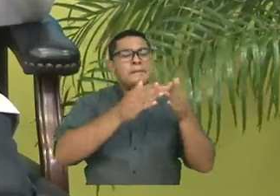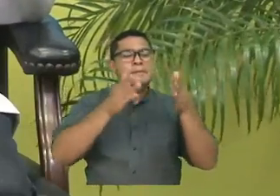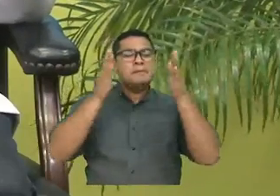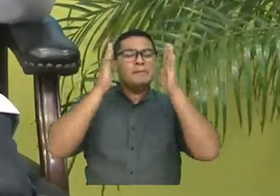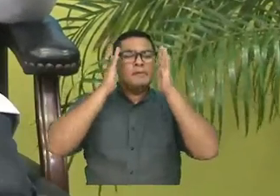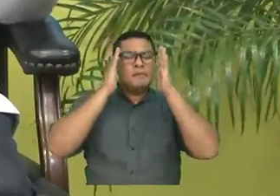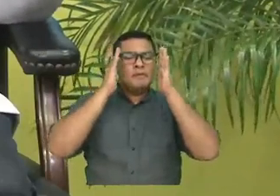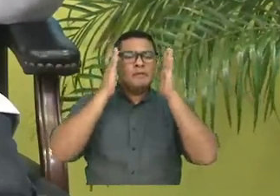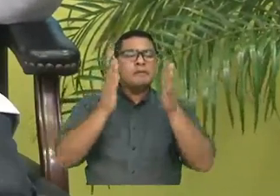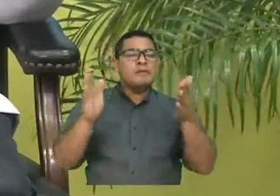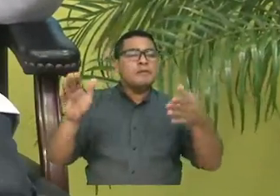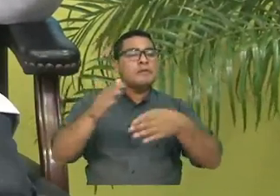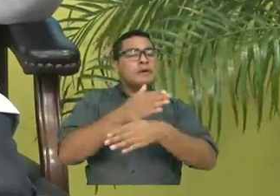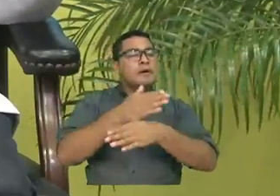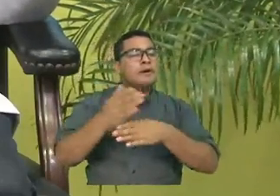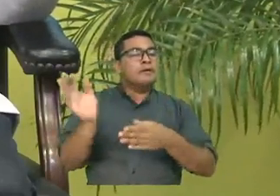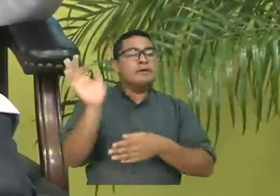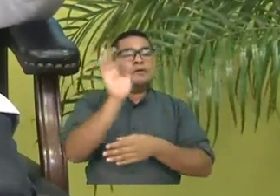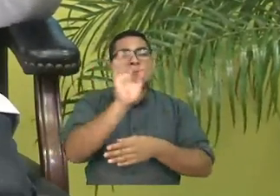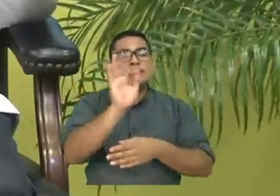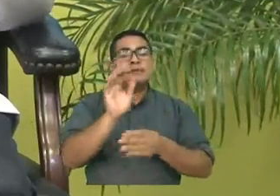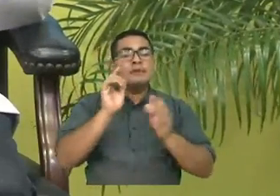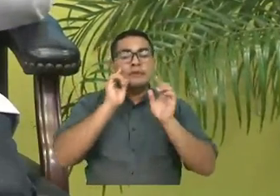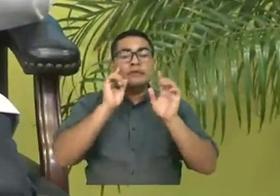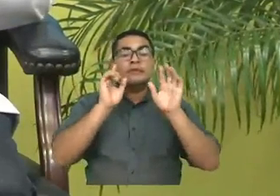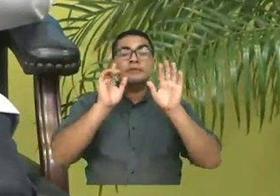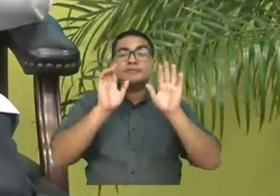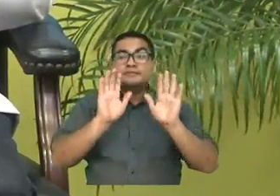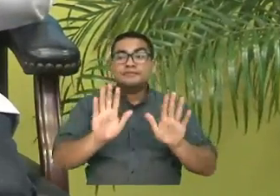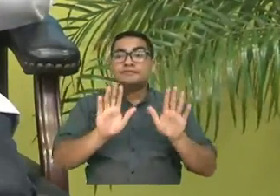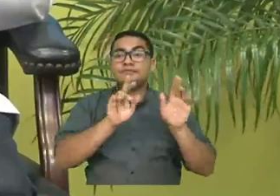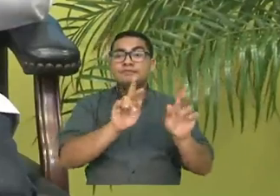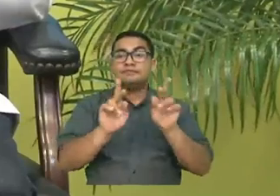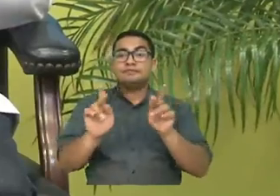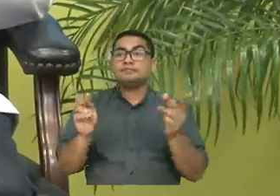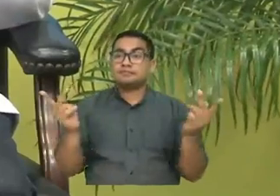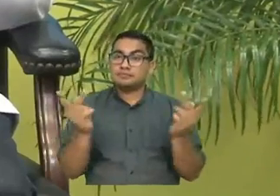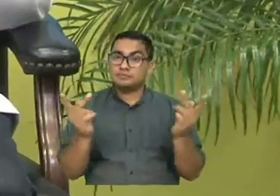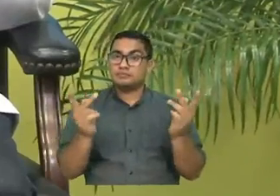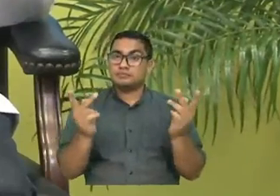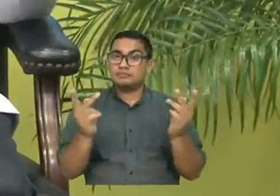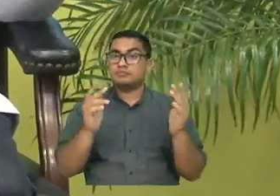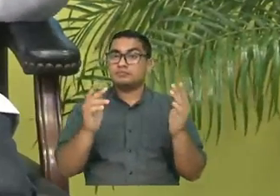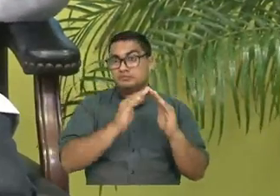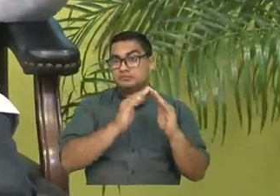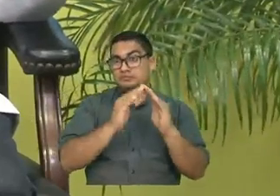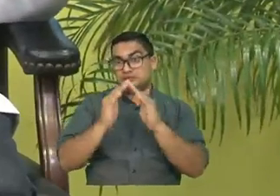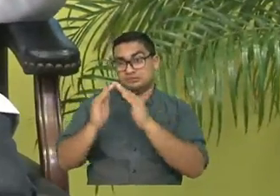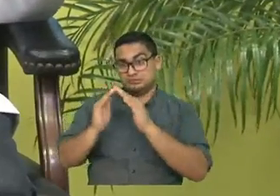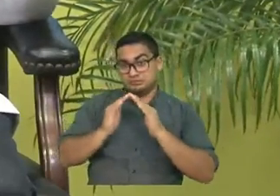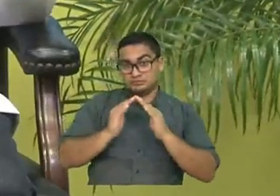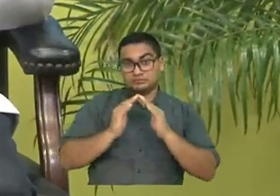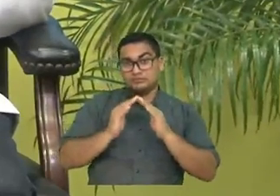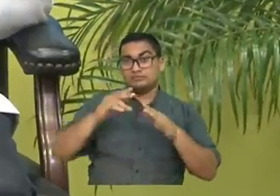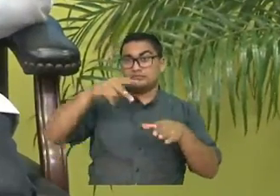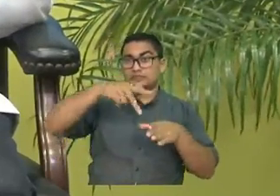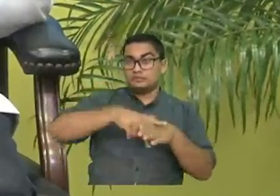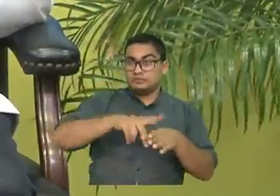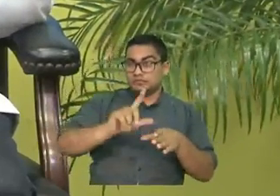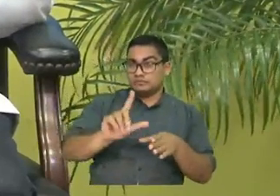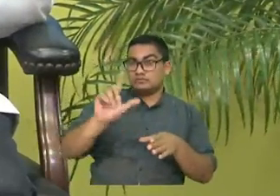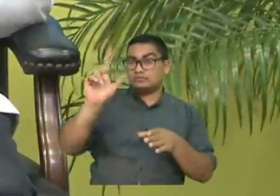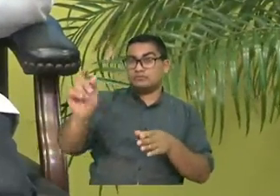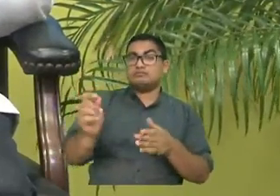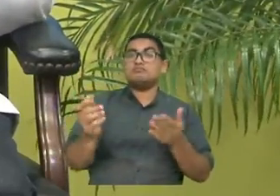en todos los factores relacionados al ambiente donde viven las personas. Sabemos que en la zona rural hay mayores riesgos que en la zona